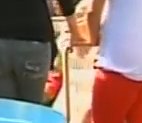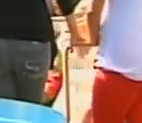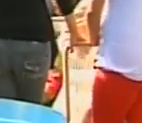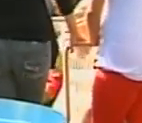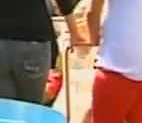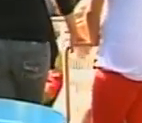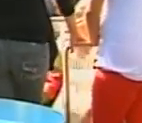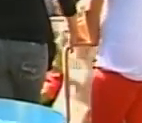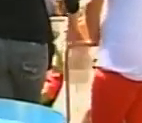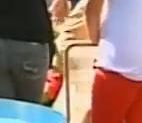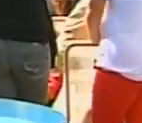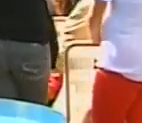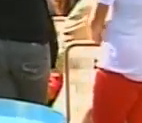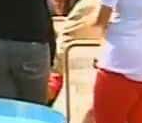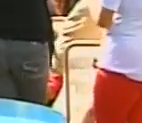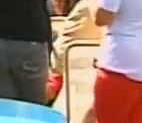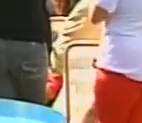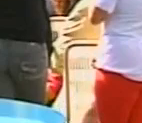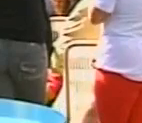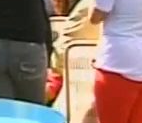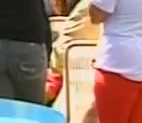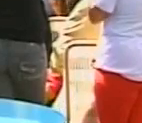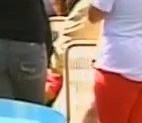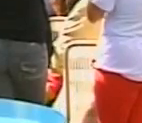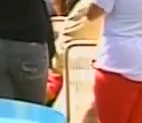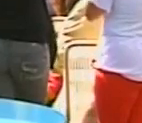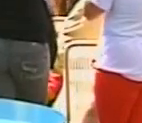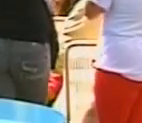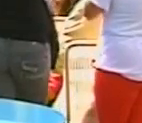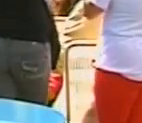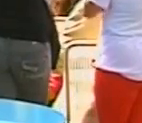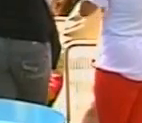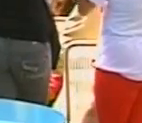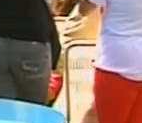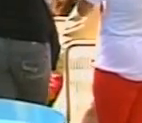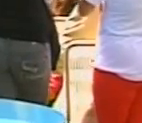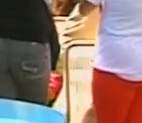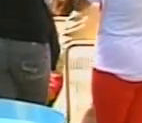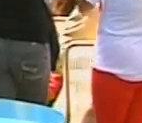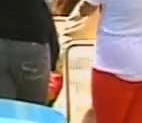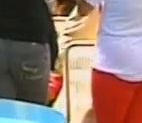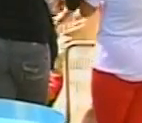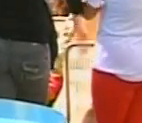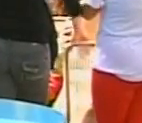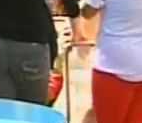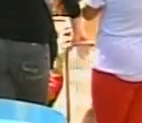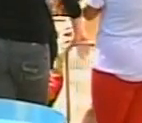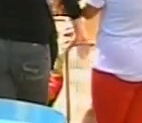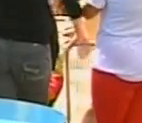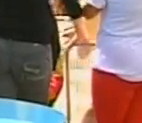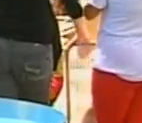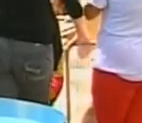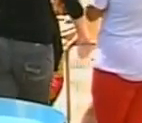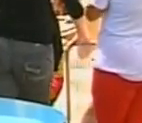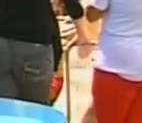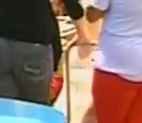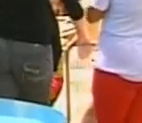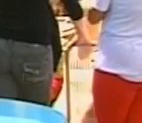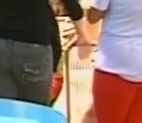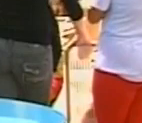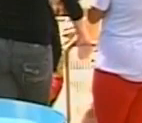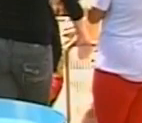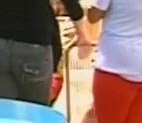Francisco de Miranda, en Los Teques, Estado Miranda, justamente en el municipio de Huaycaipuro. Puro de esta entidad.